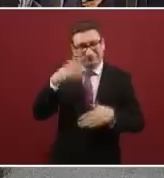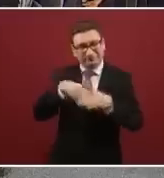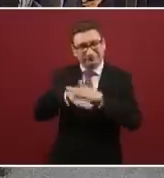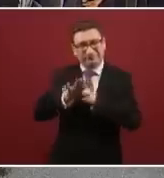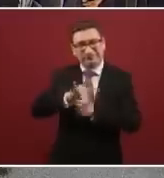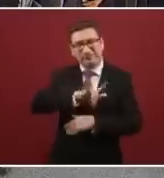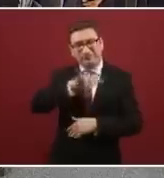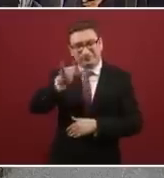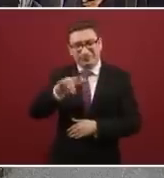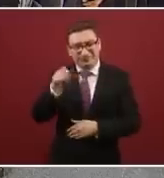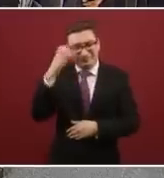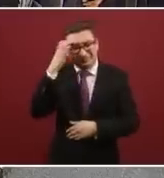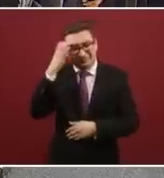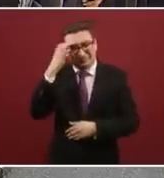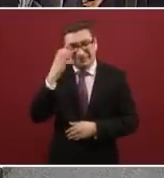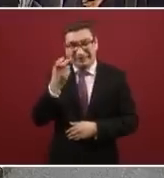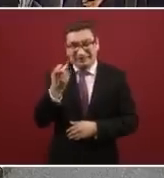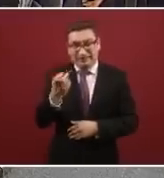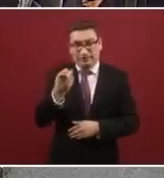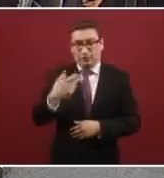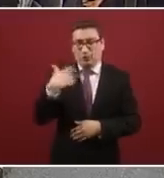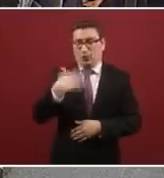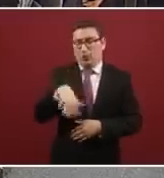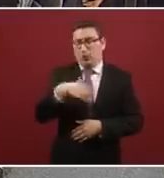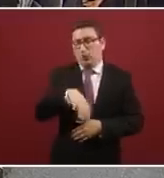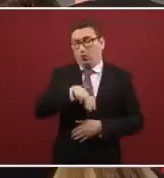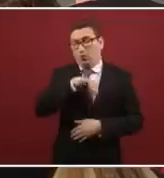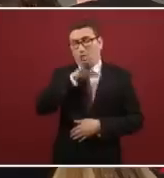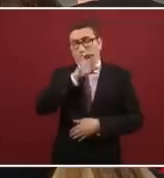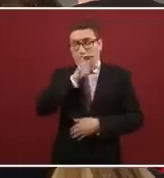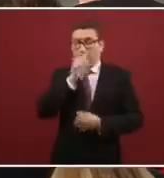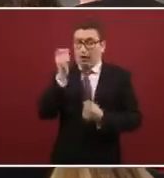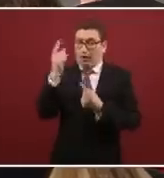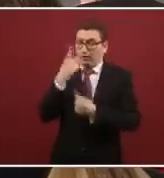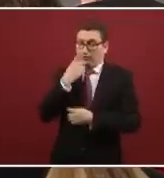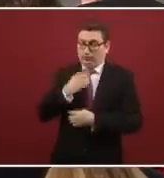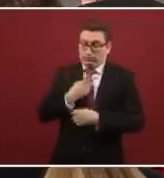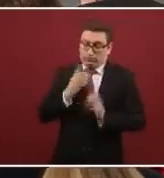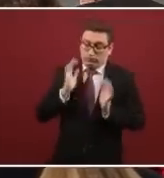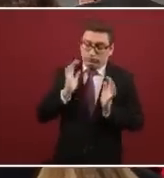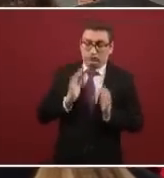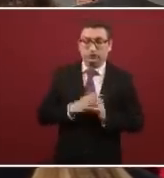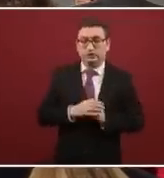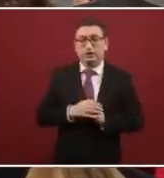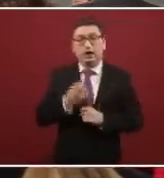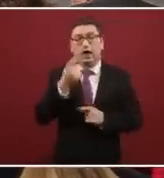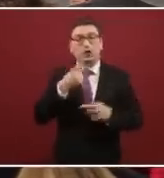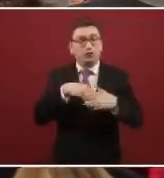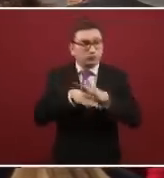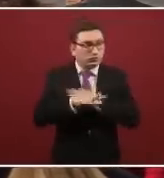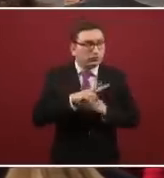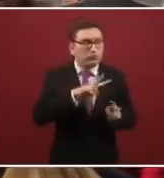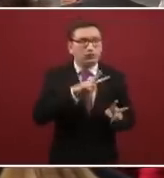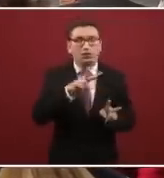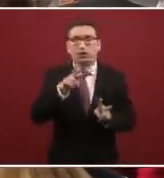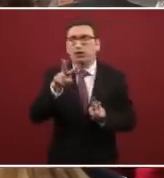Algunos sí se subieron. Bueno, era impresionante, según me cuentan. Subieron algunos y les dijeron,